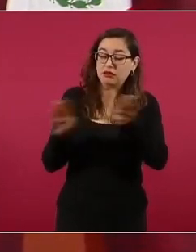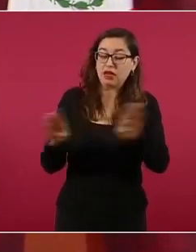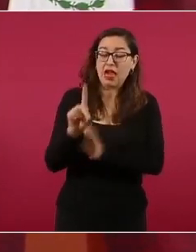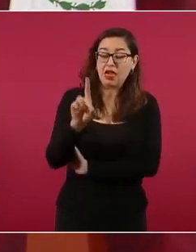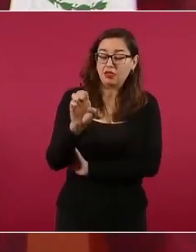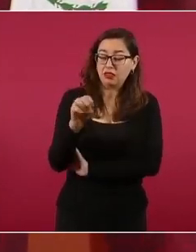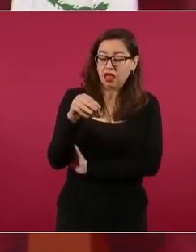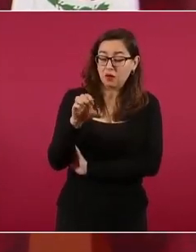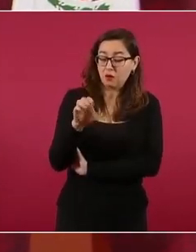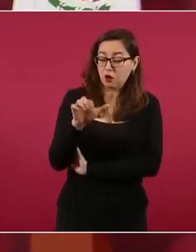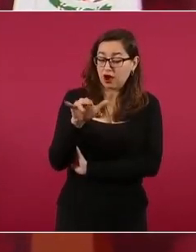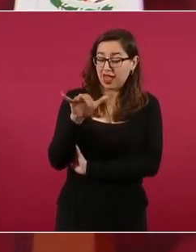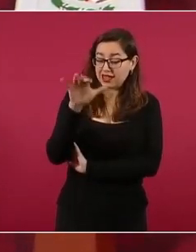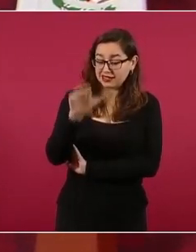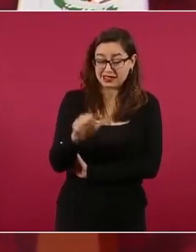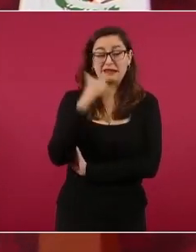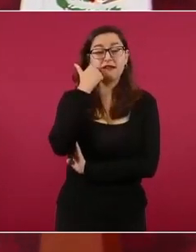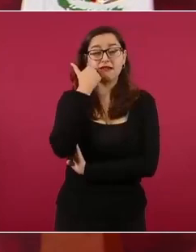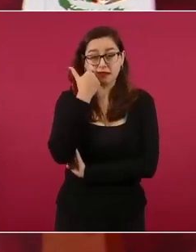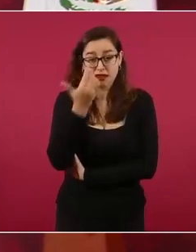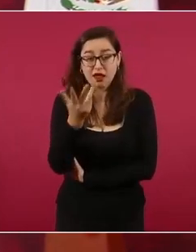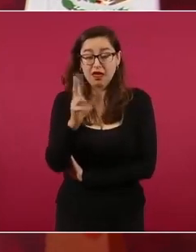y el que se lleve a cabo